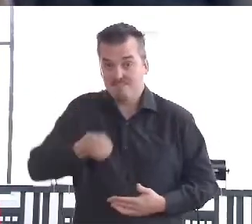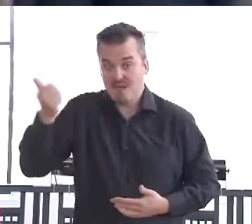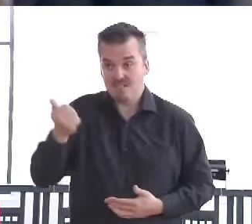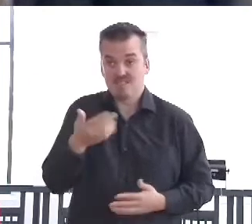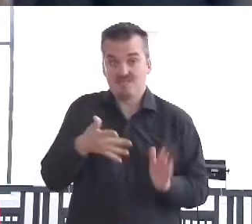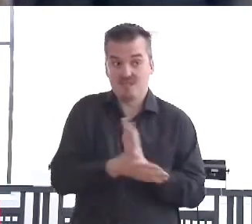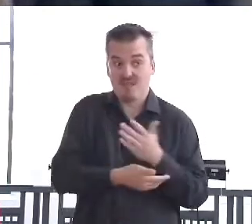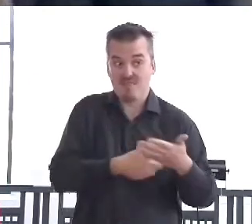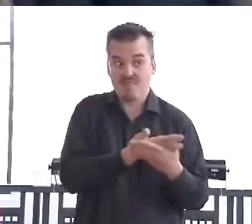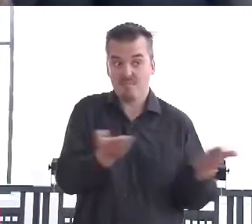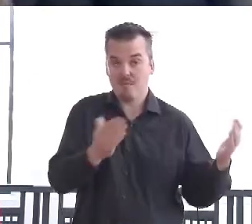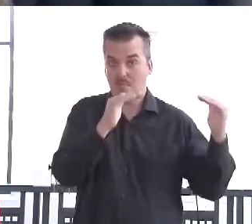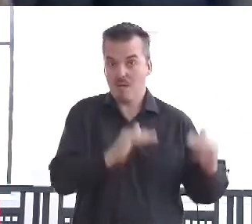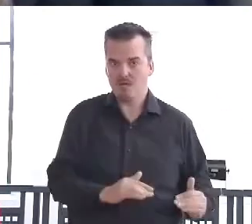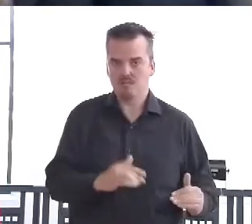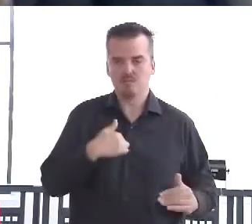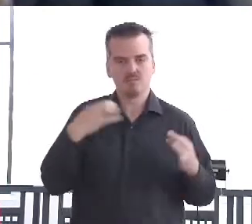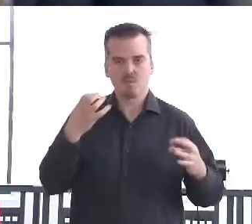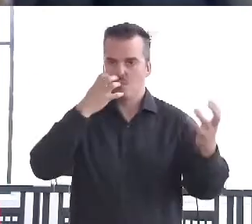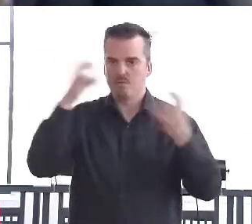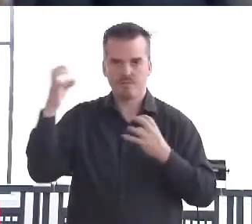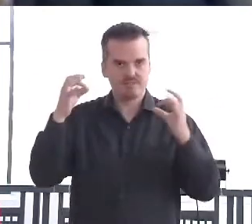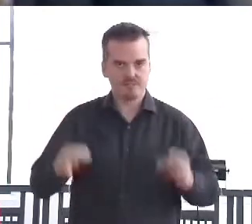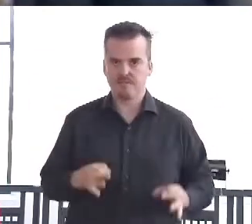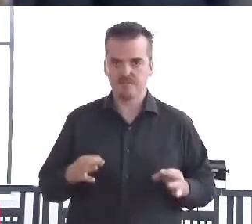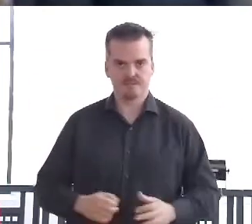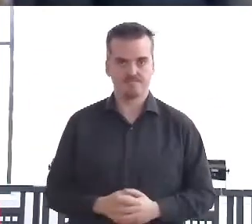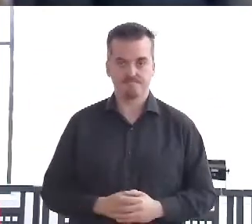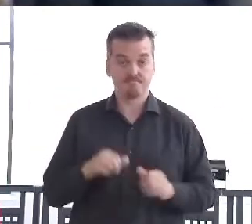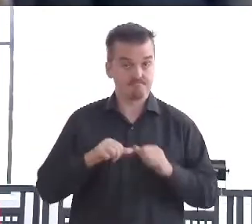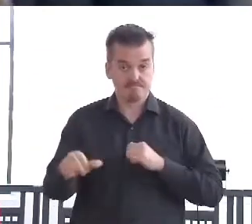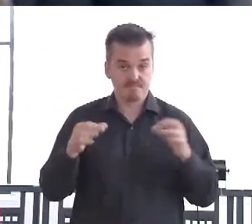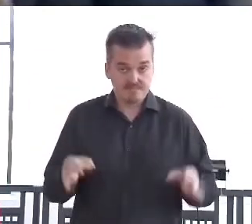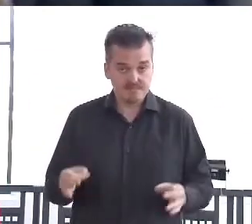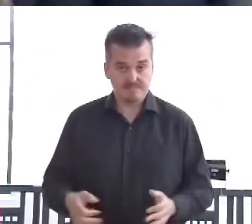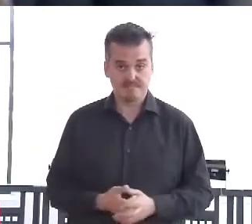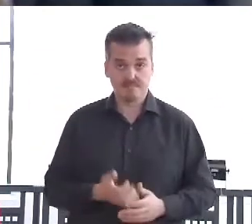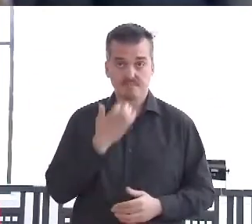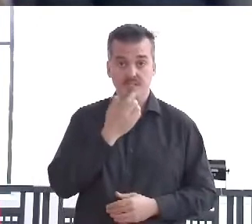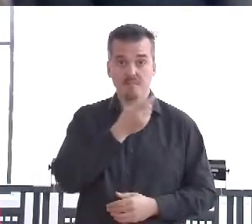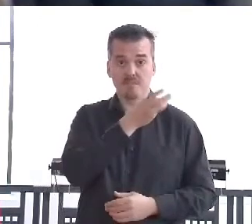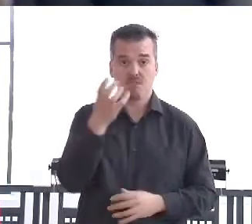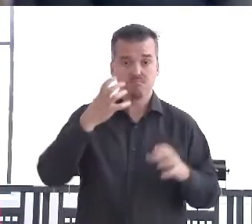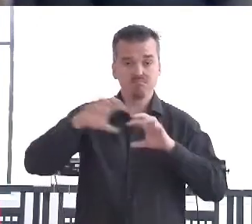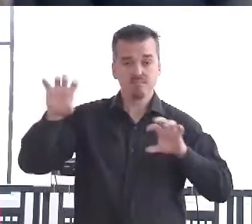mismo, yo siempre levantaré la voz. Y si esos independentistas